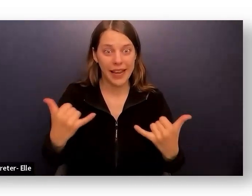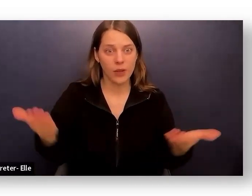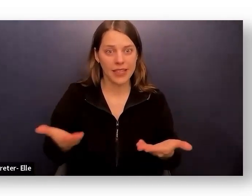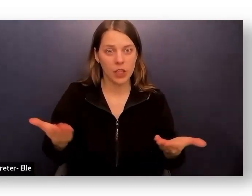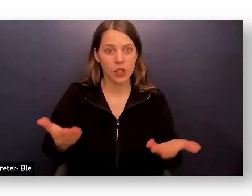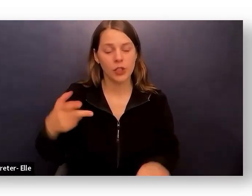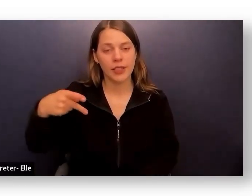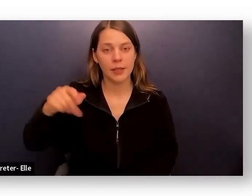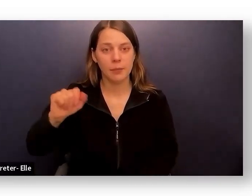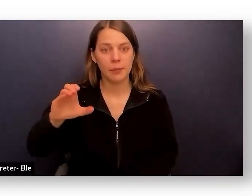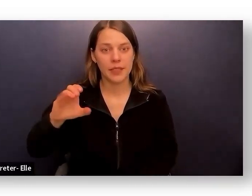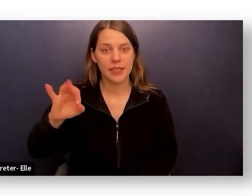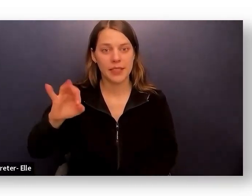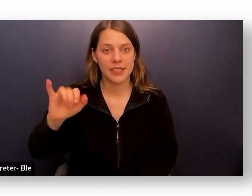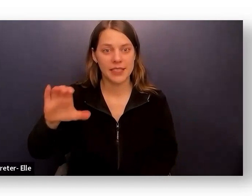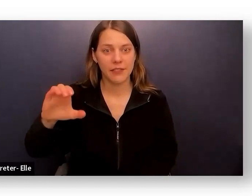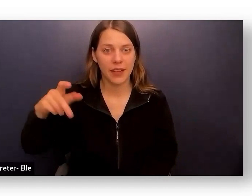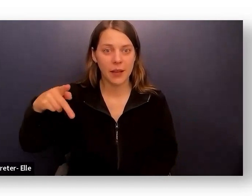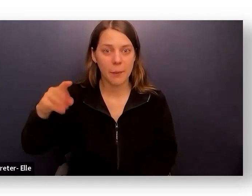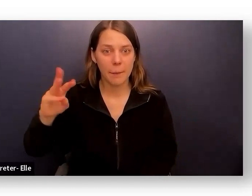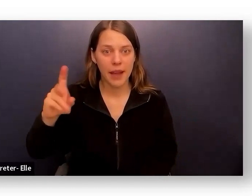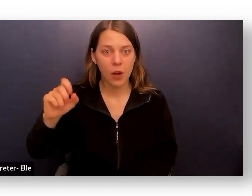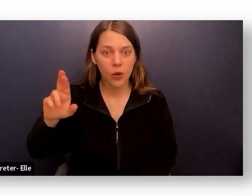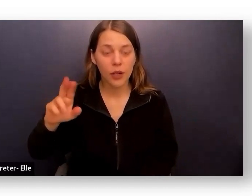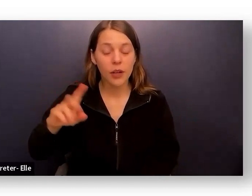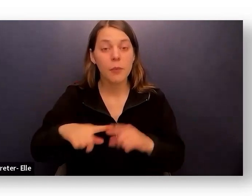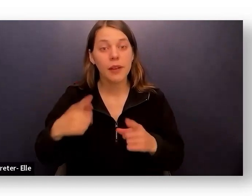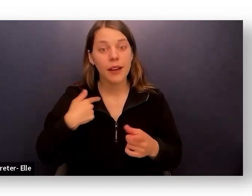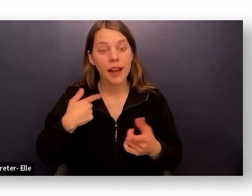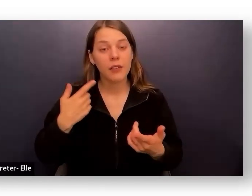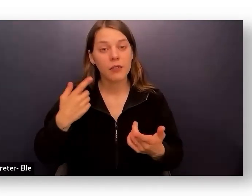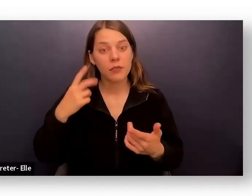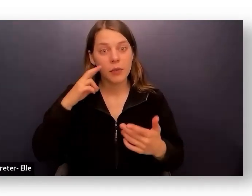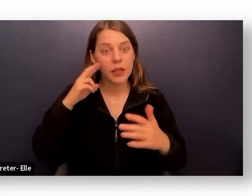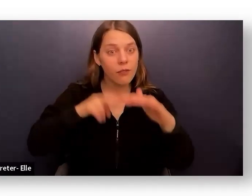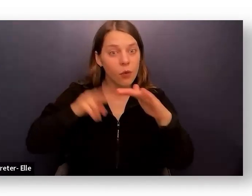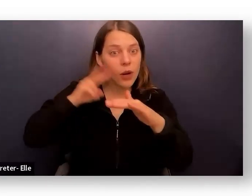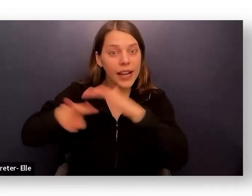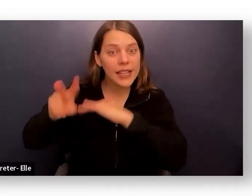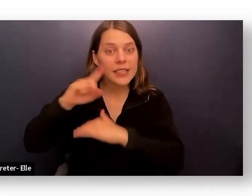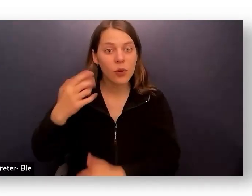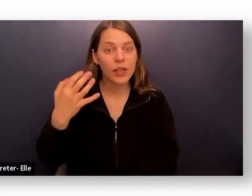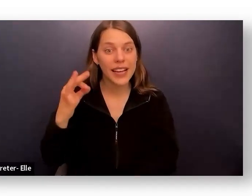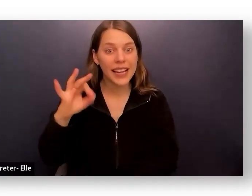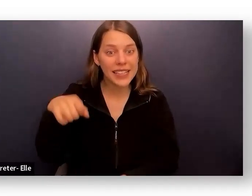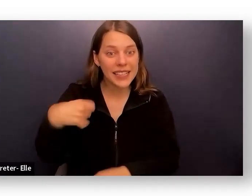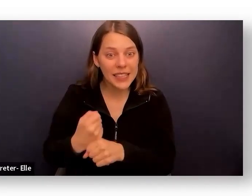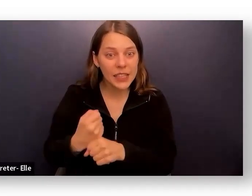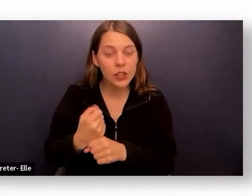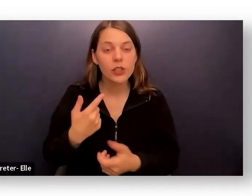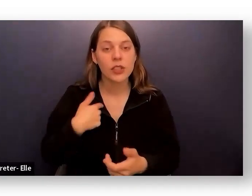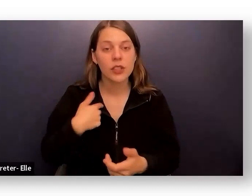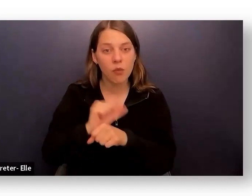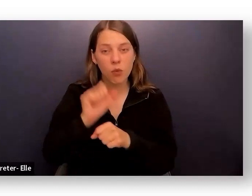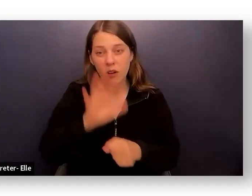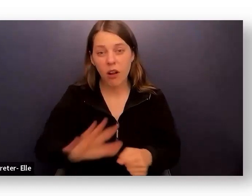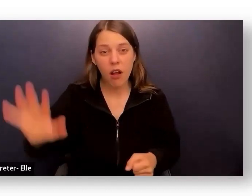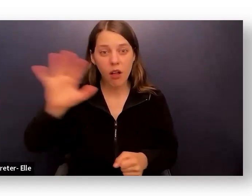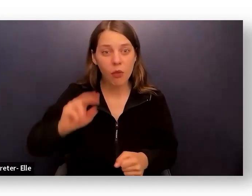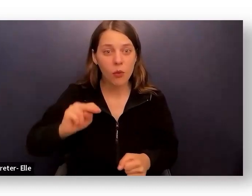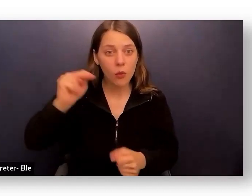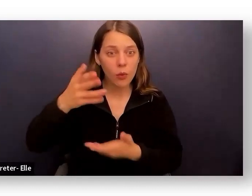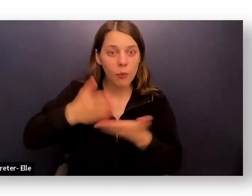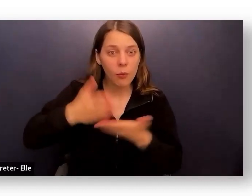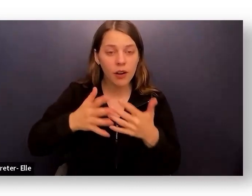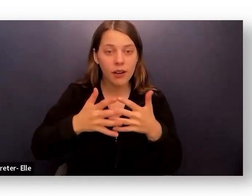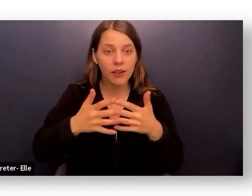lo que nosotros estamos haciendo ahora con Pacific Power, pero estoy planificando por 19 años por toda parte de los Estados Unidos. Y